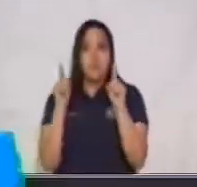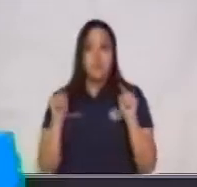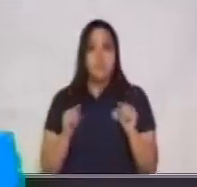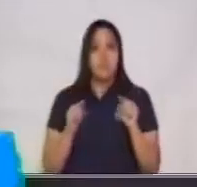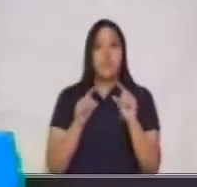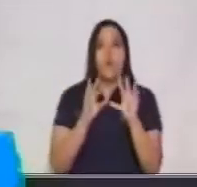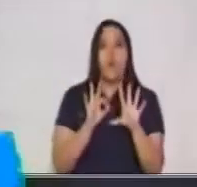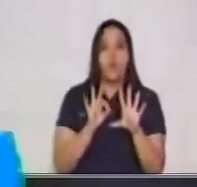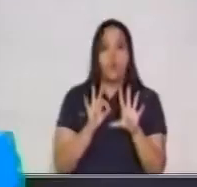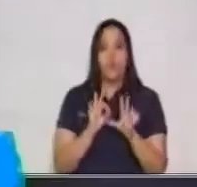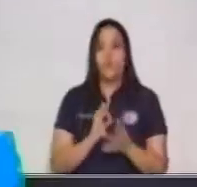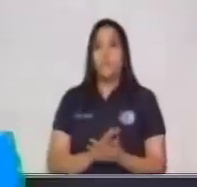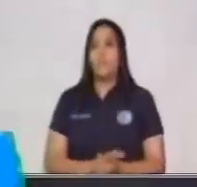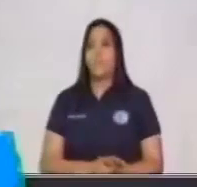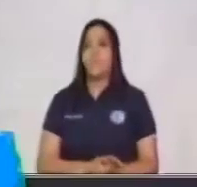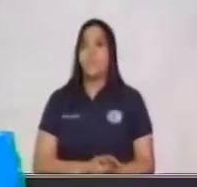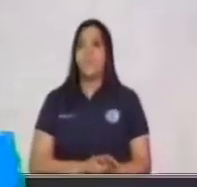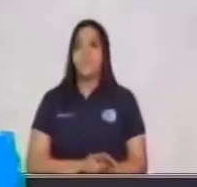14